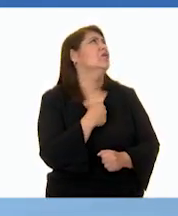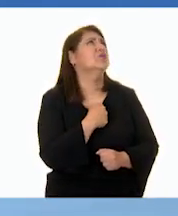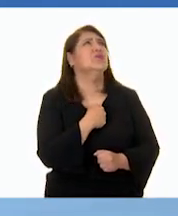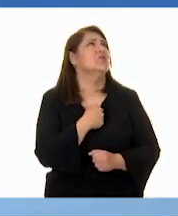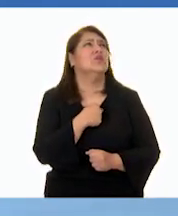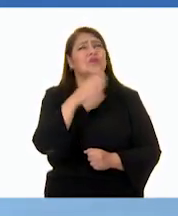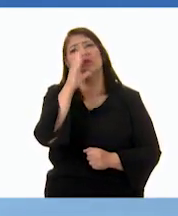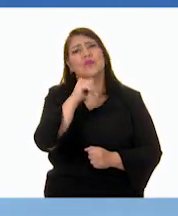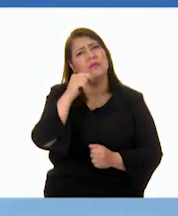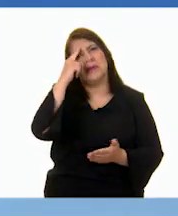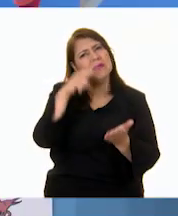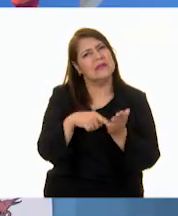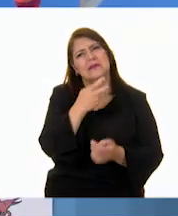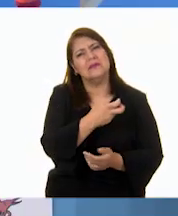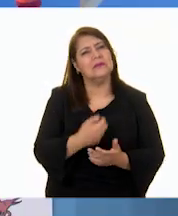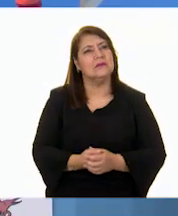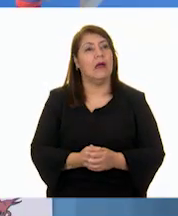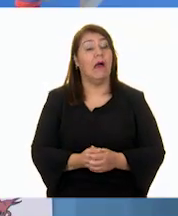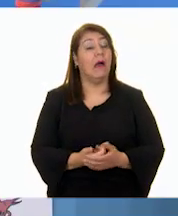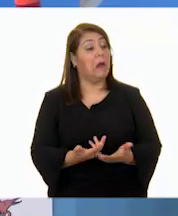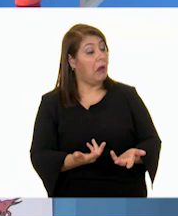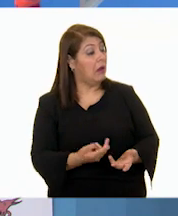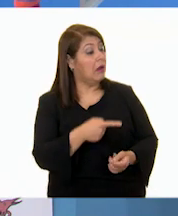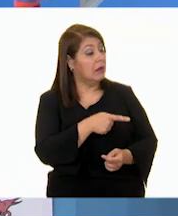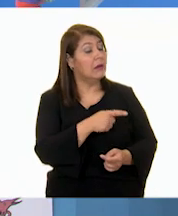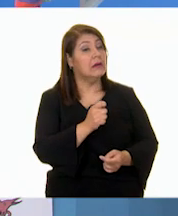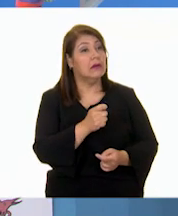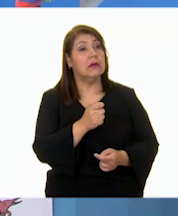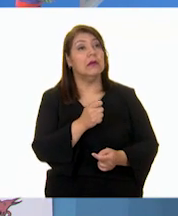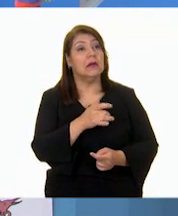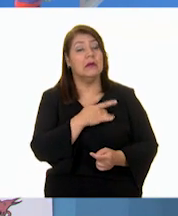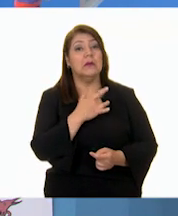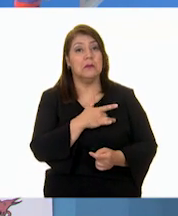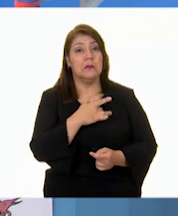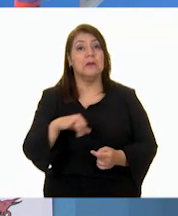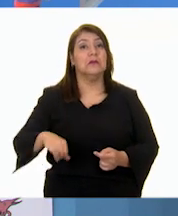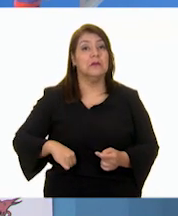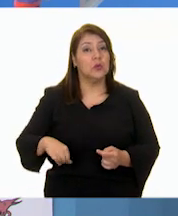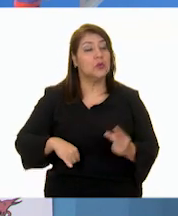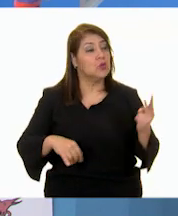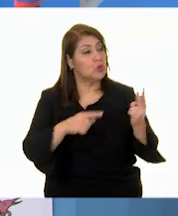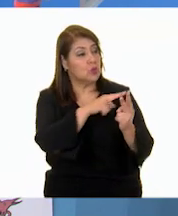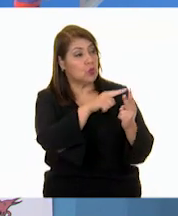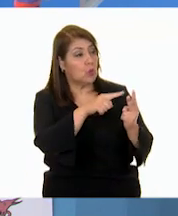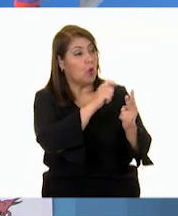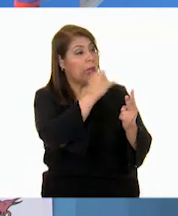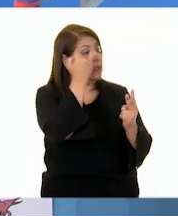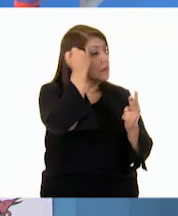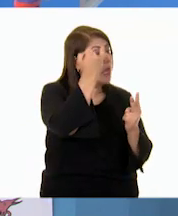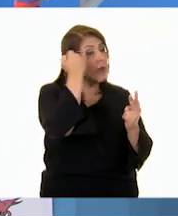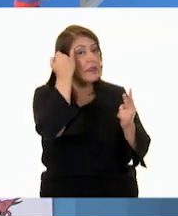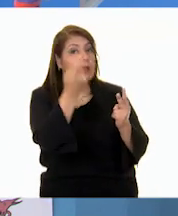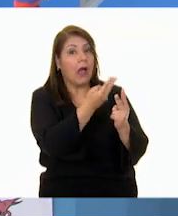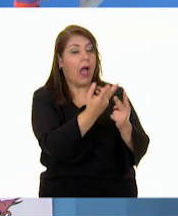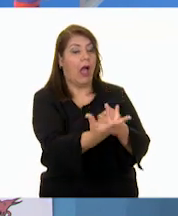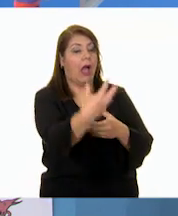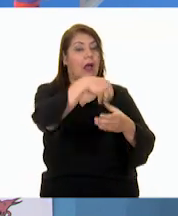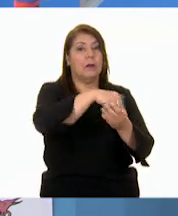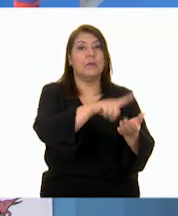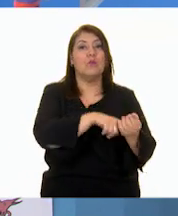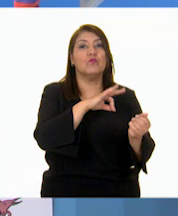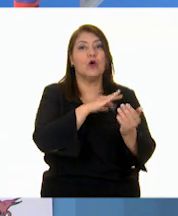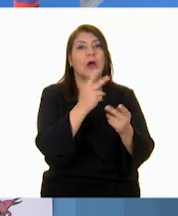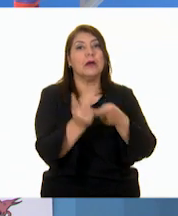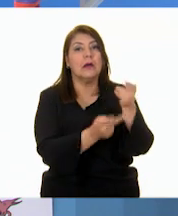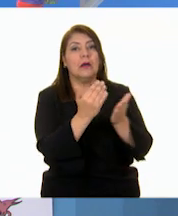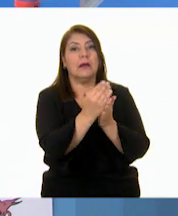creer. Qué interesante que hayan optado por tratar de comprobar sus hipótesis a través de la encuesta. Eso es genial.